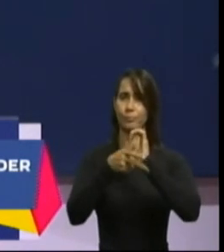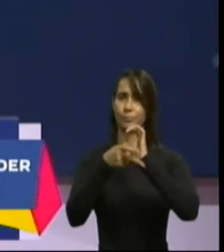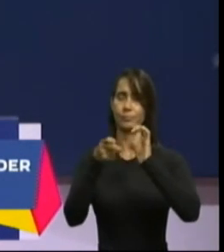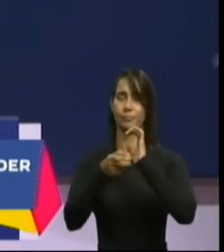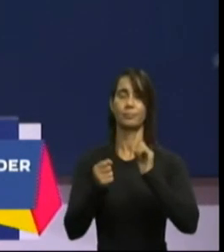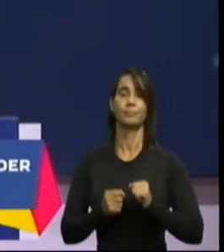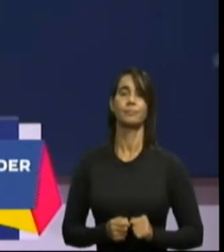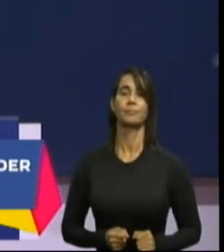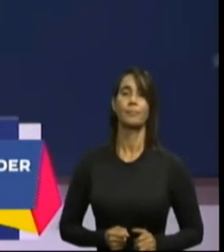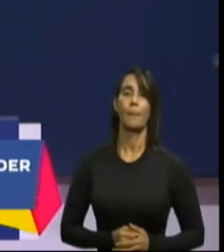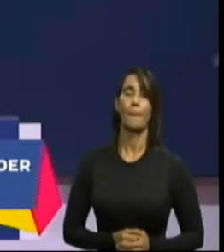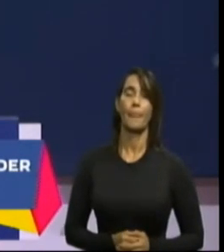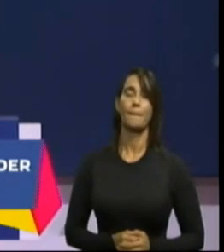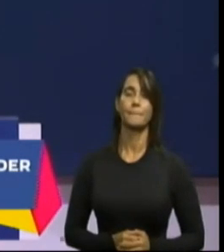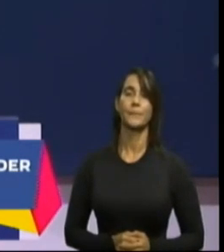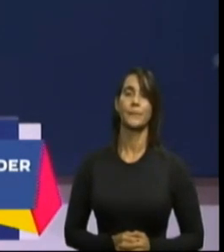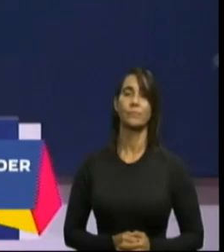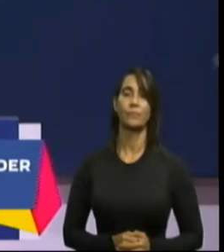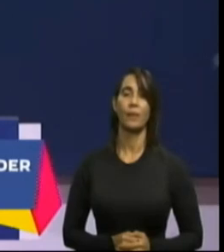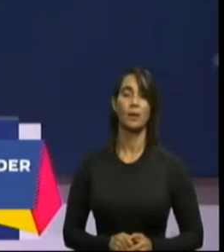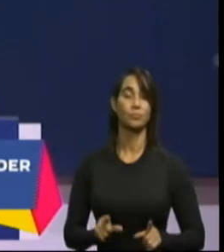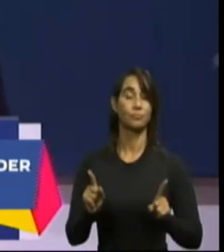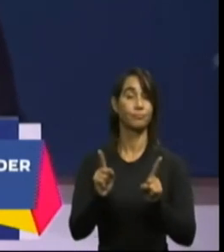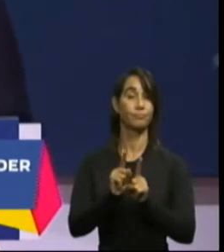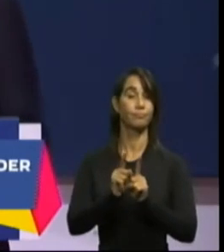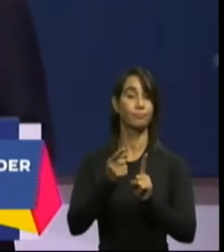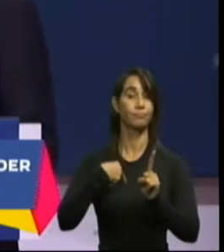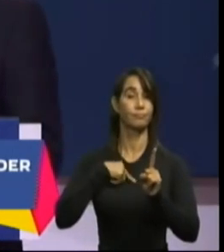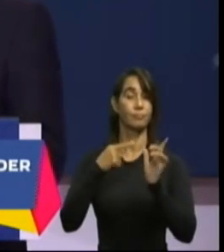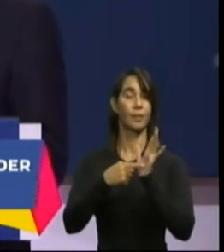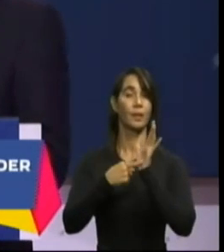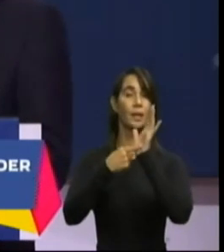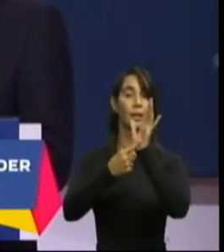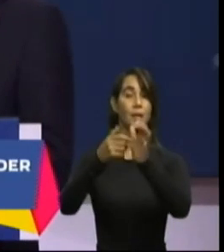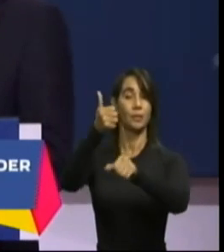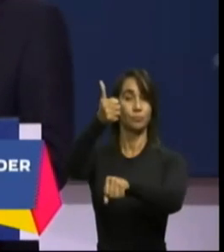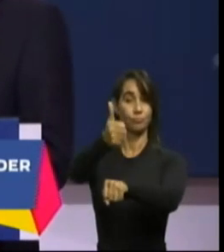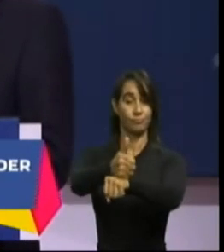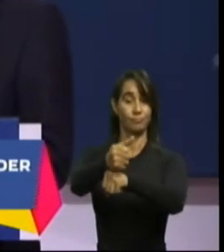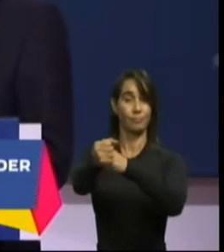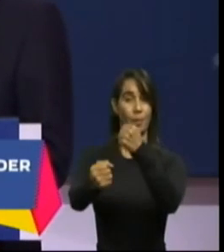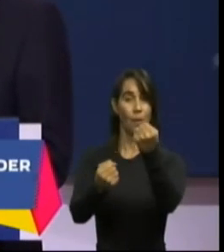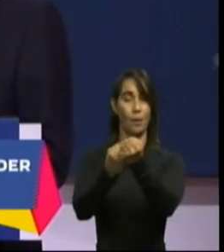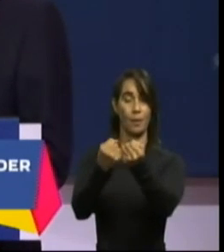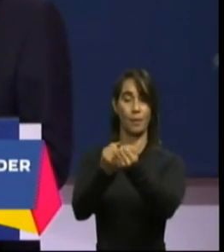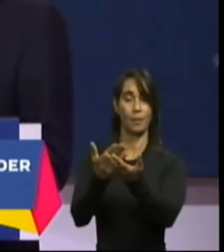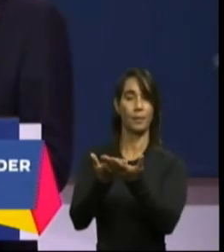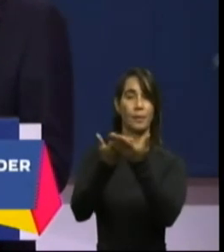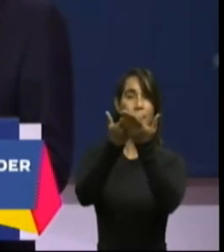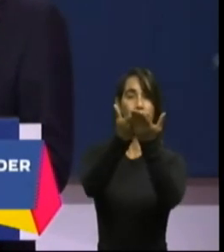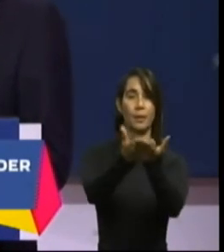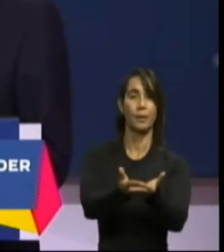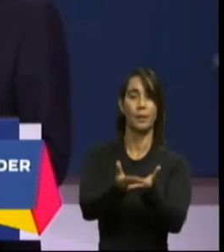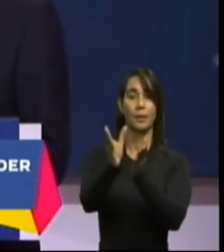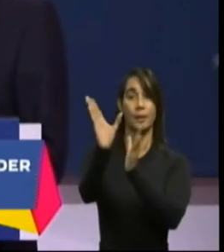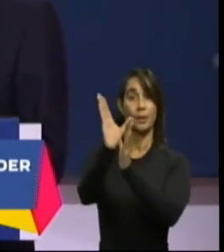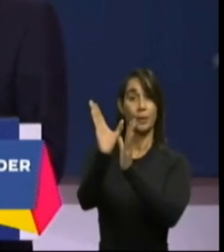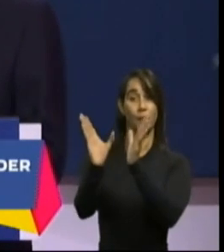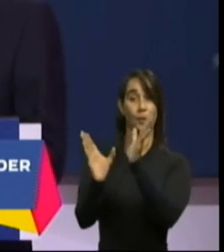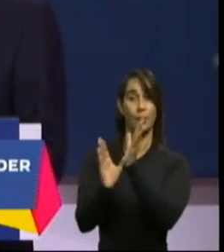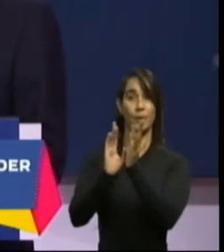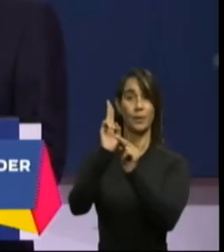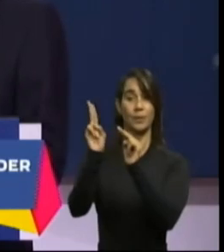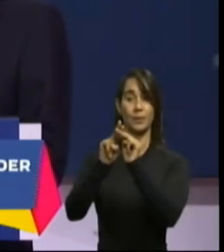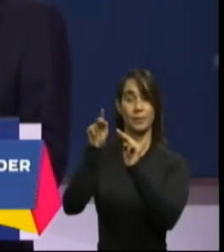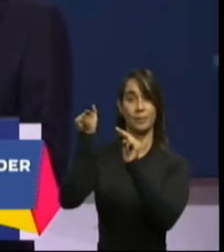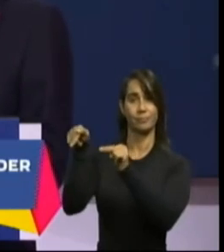corrupción. Además, hemos manifestado nuestro firme apoyo a las propuestas surgidas en el seno del Congreso Nacional de